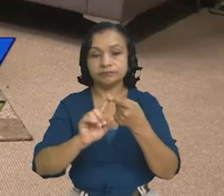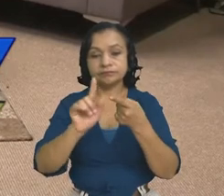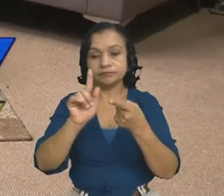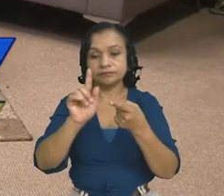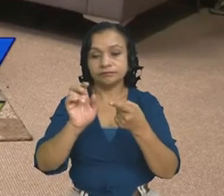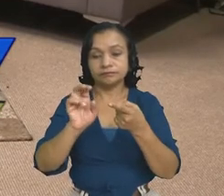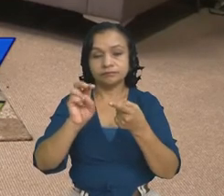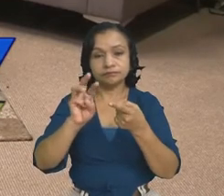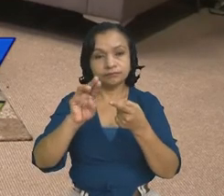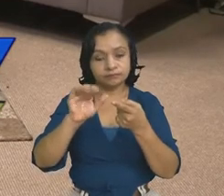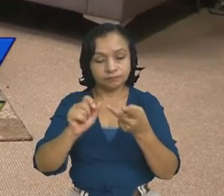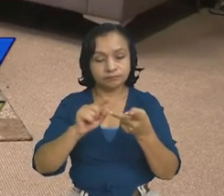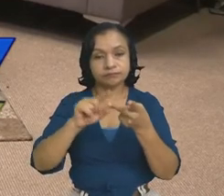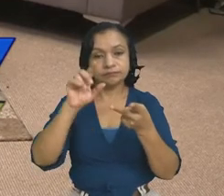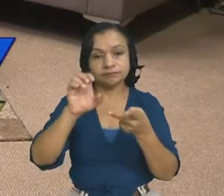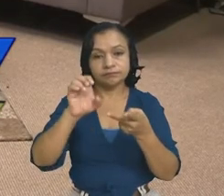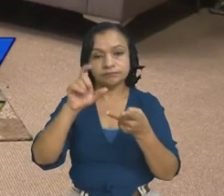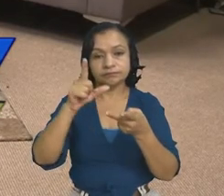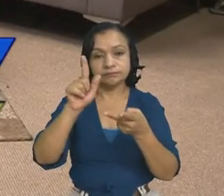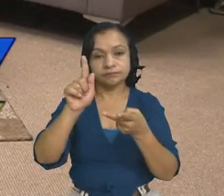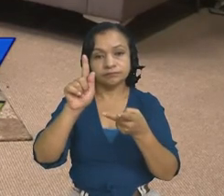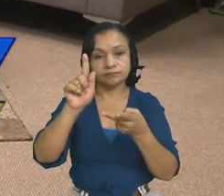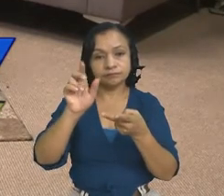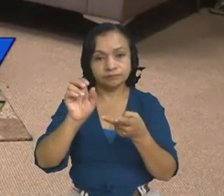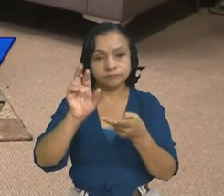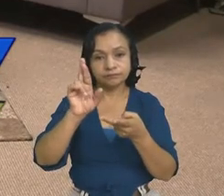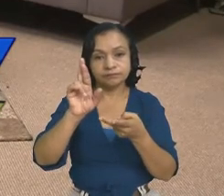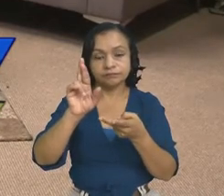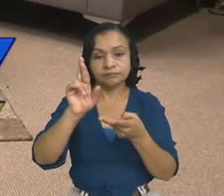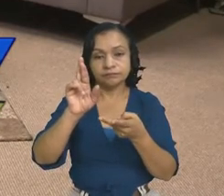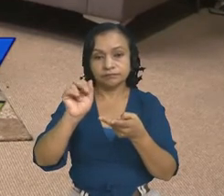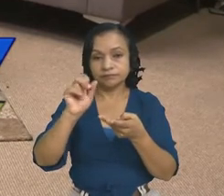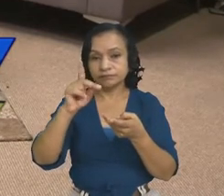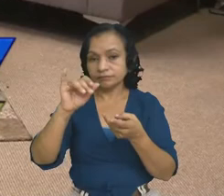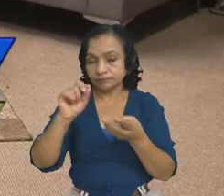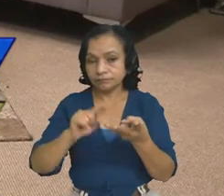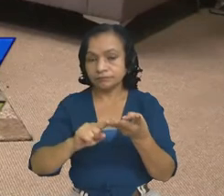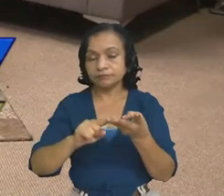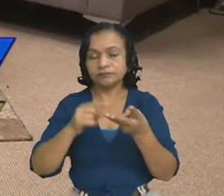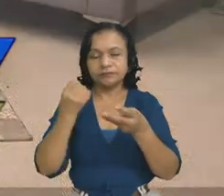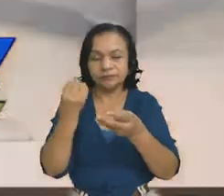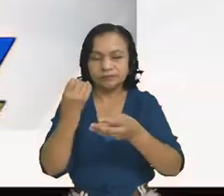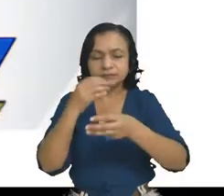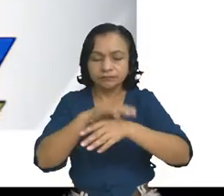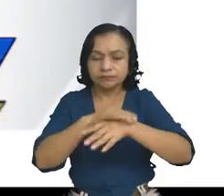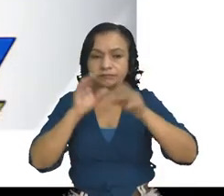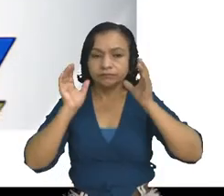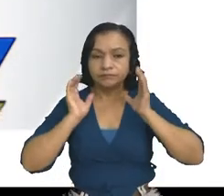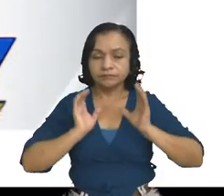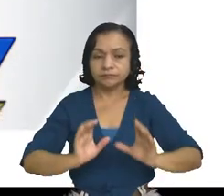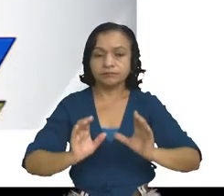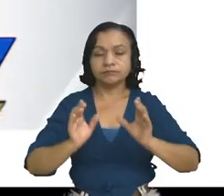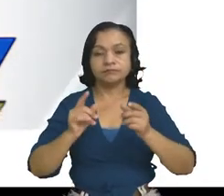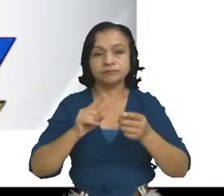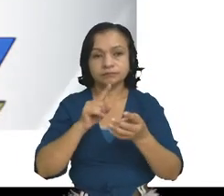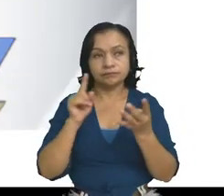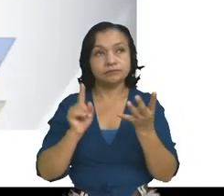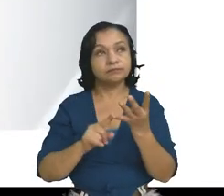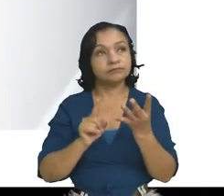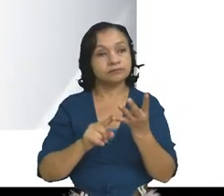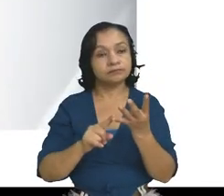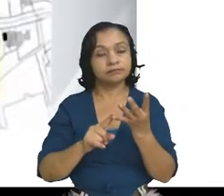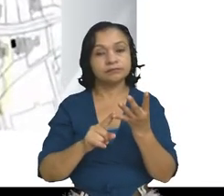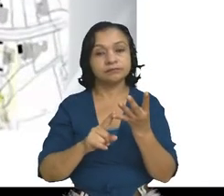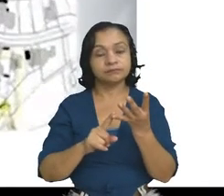térmica, electroterapia. Van a haber, ya decíamos que aunque hay manejo de tratamiento del dolor, va a haber una clínica específica holística para tratamiento